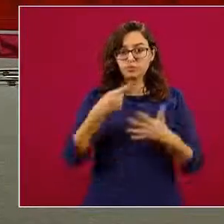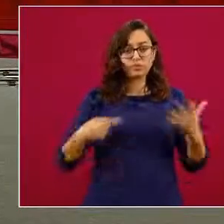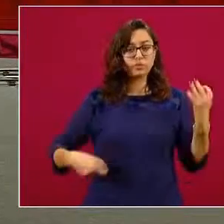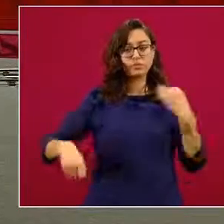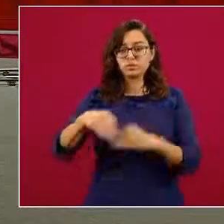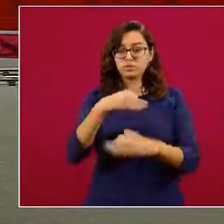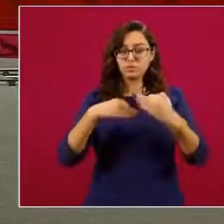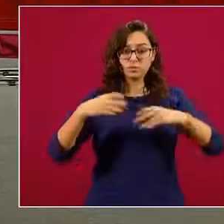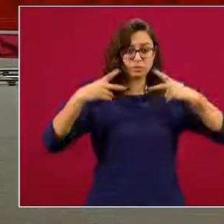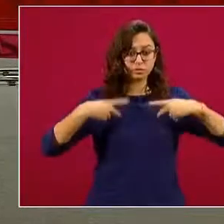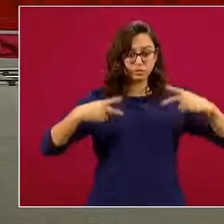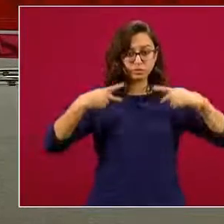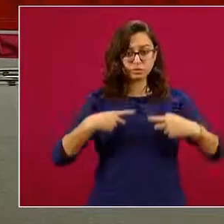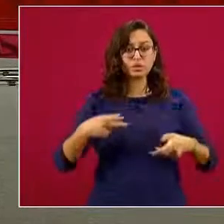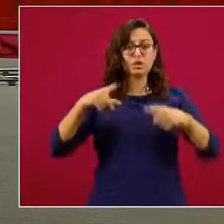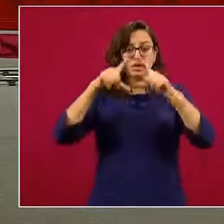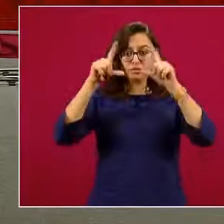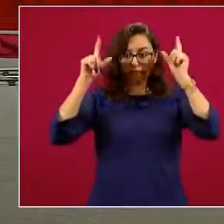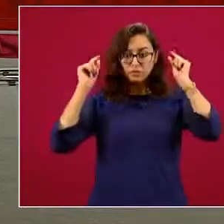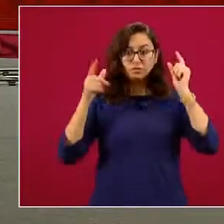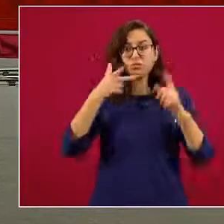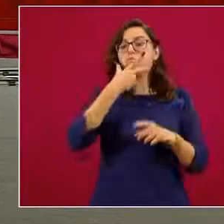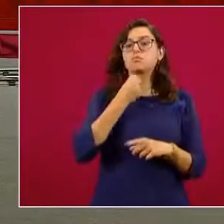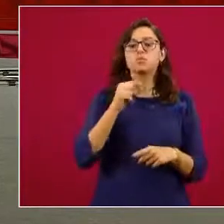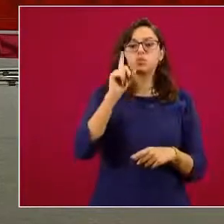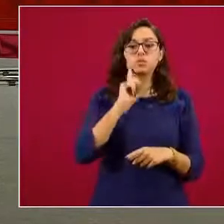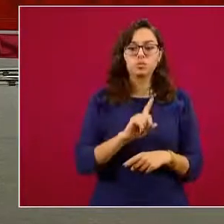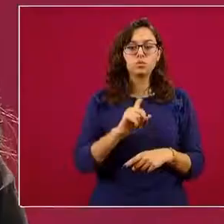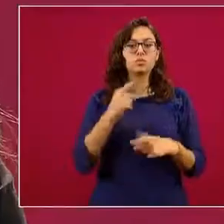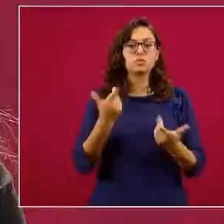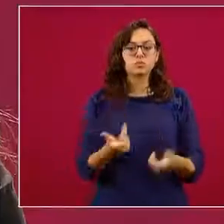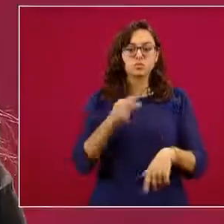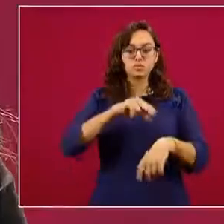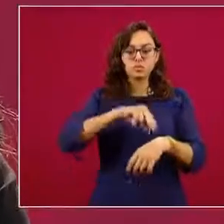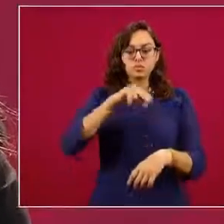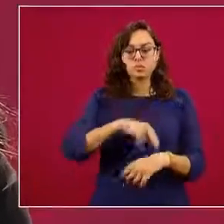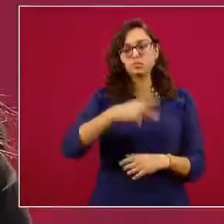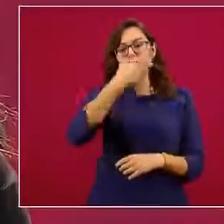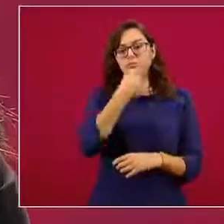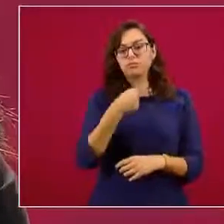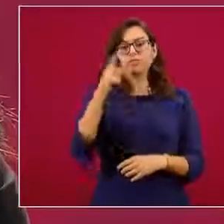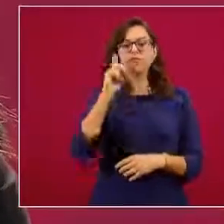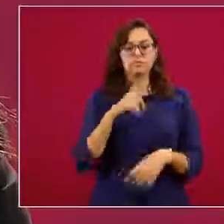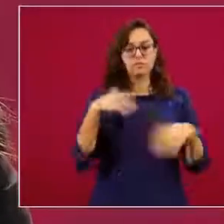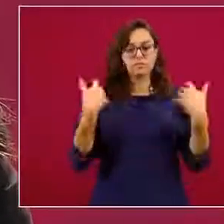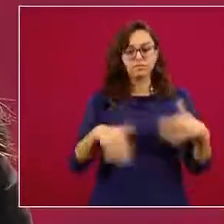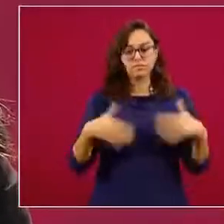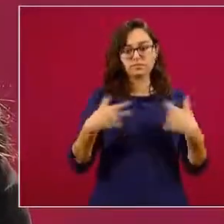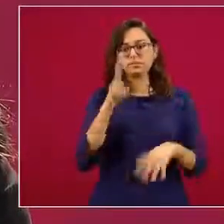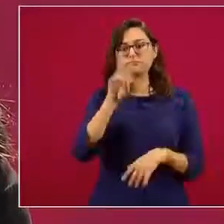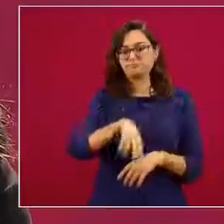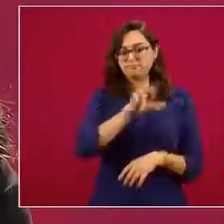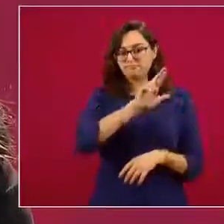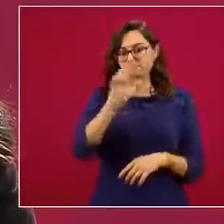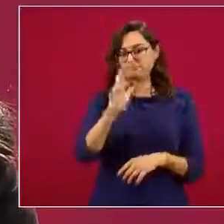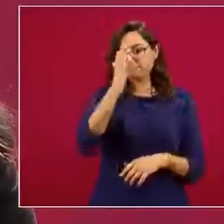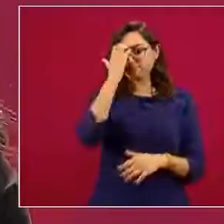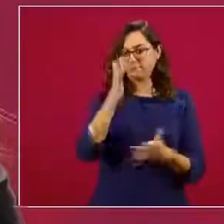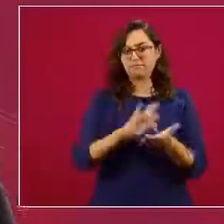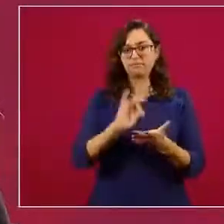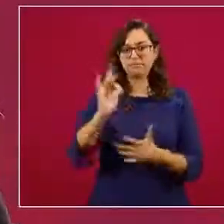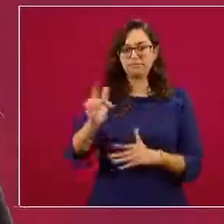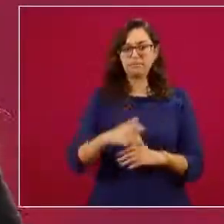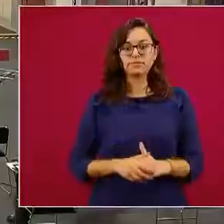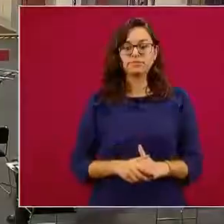Todo el personal médico, enfermeros, enfermeras, médicas, médicos, nuestro reconocimiento y nuestro agradecimiento desde esta